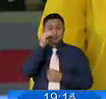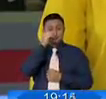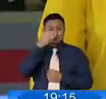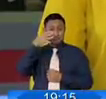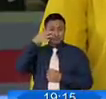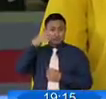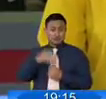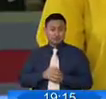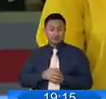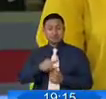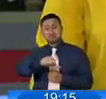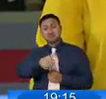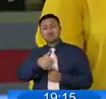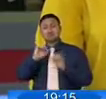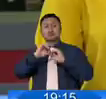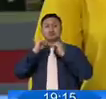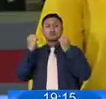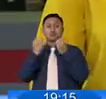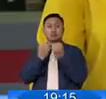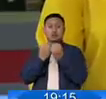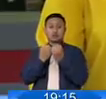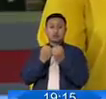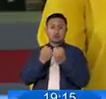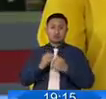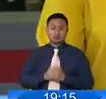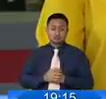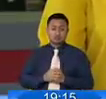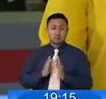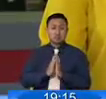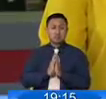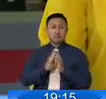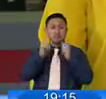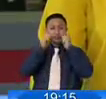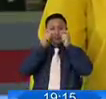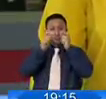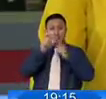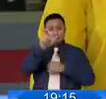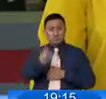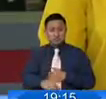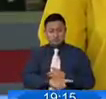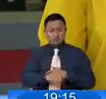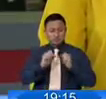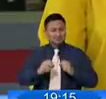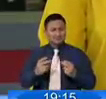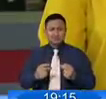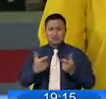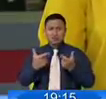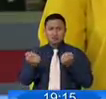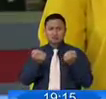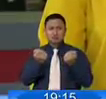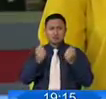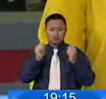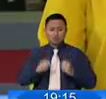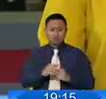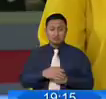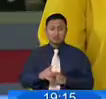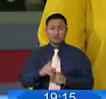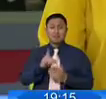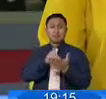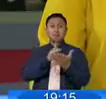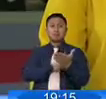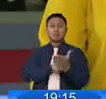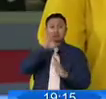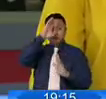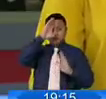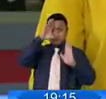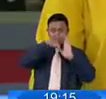Amazonía Ecuatoriana y otras organizaciones sociales piden a la Fiscalía que se tomen las medidas pertinentes para poner un alto al proyecto